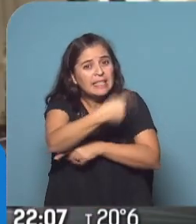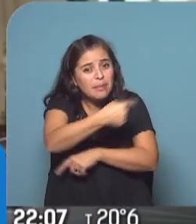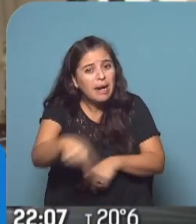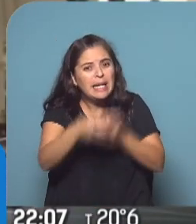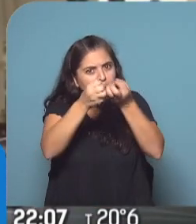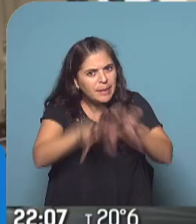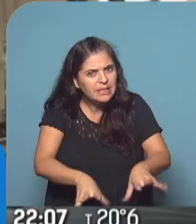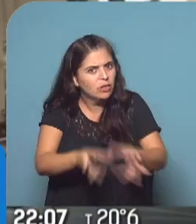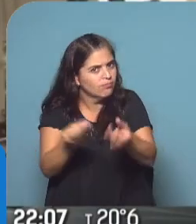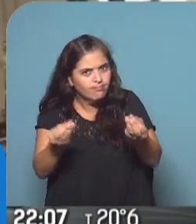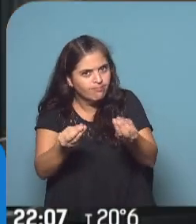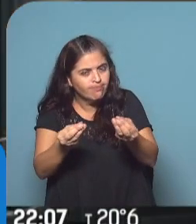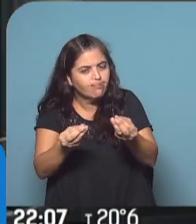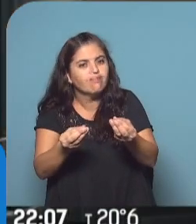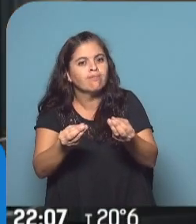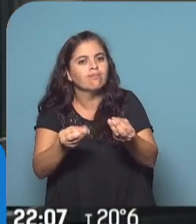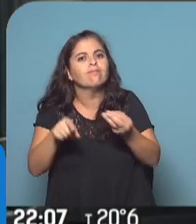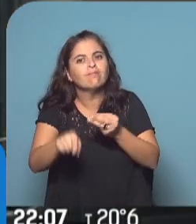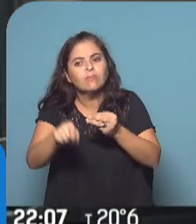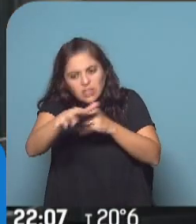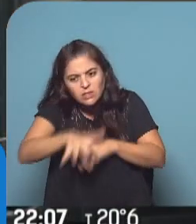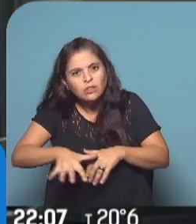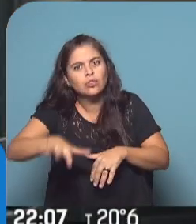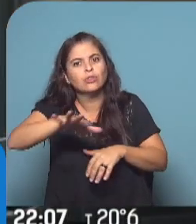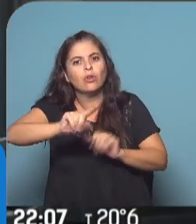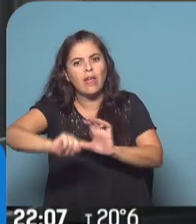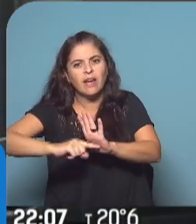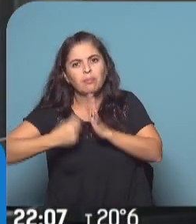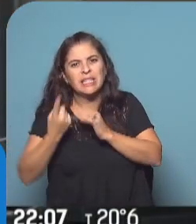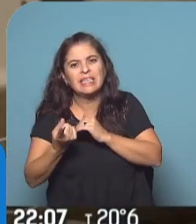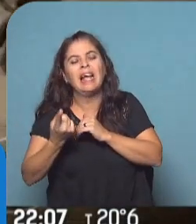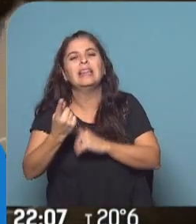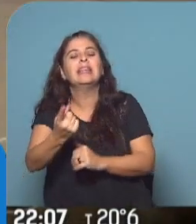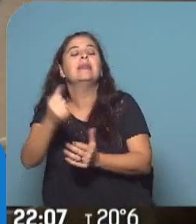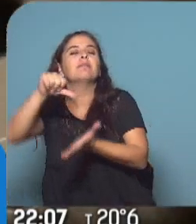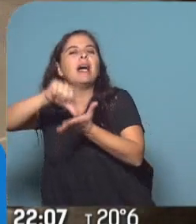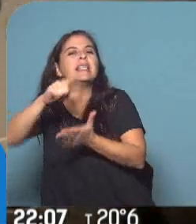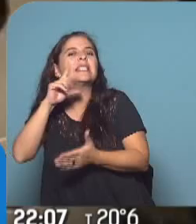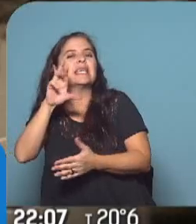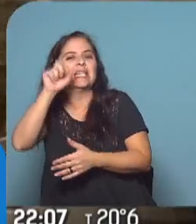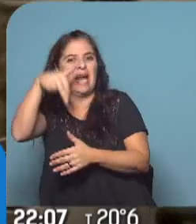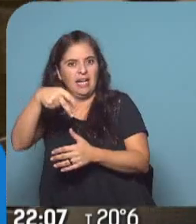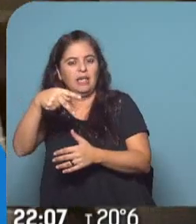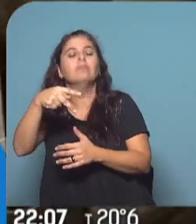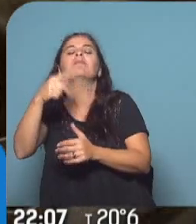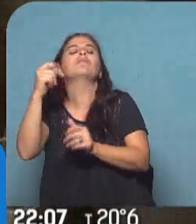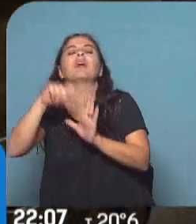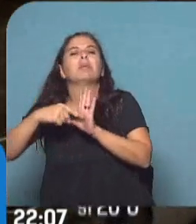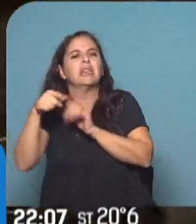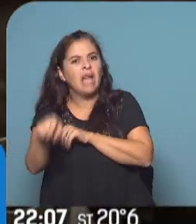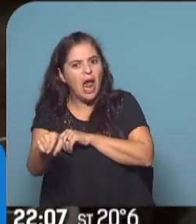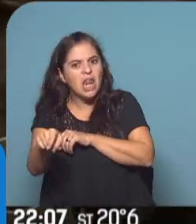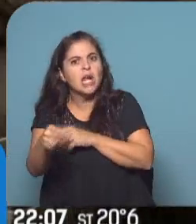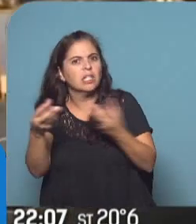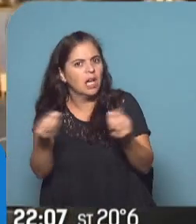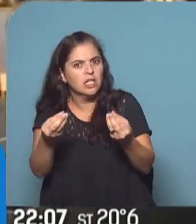su fortificada embajada de la zona verde de Bagdad, la capital iraquí. Como se sabe, el actual gobierno de Irak tiene predominio chiita